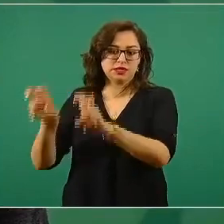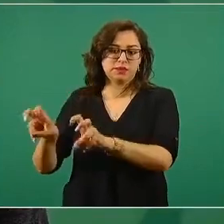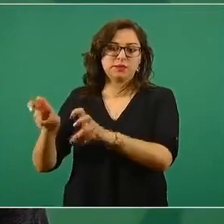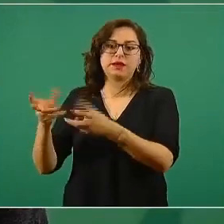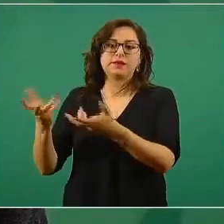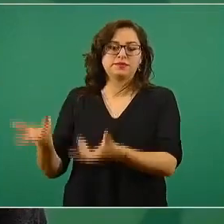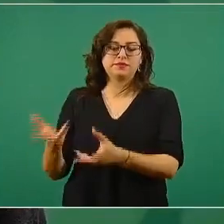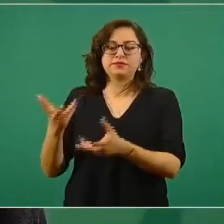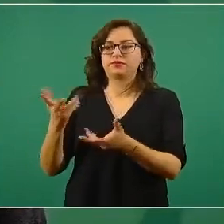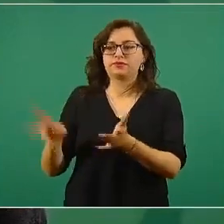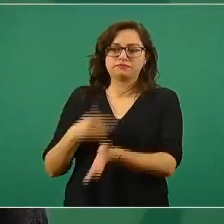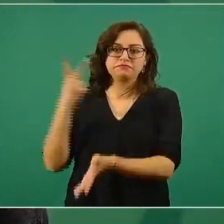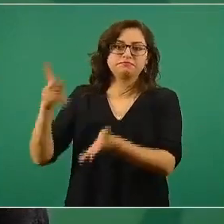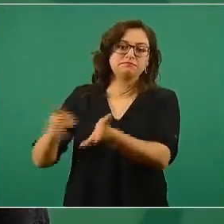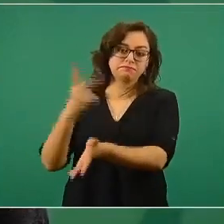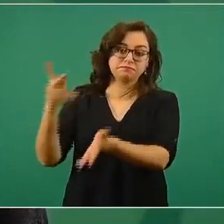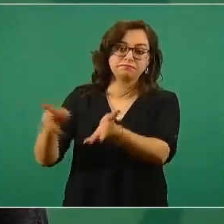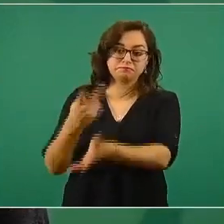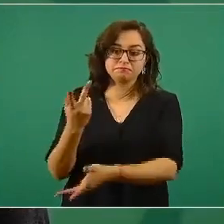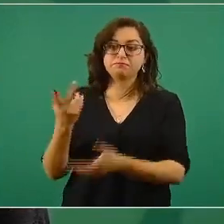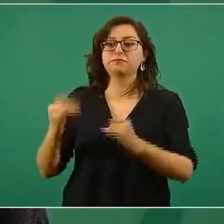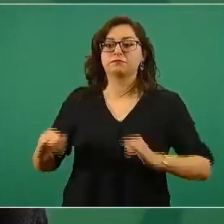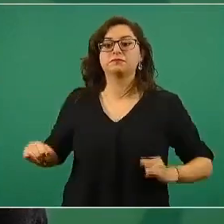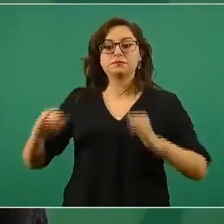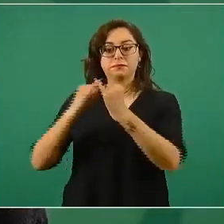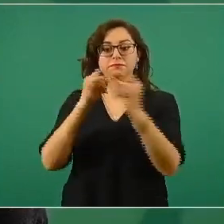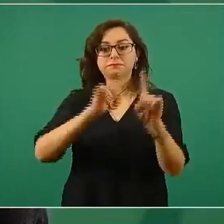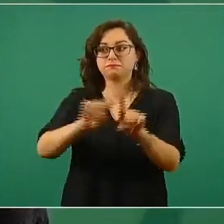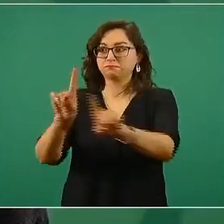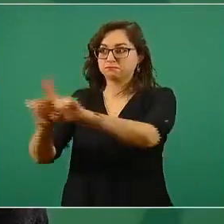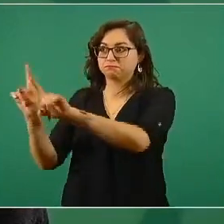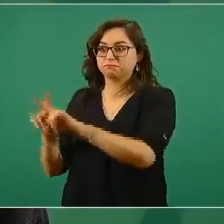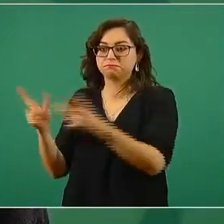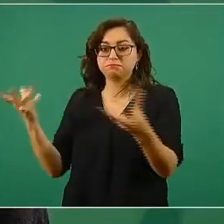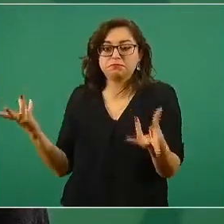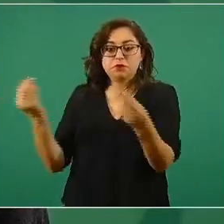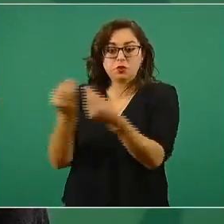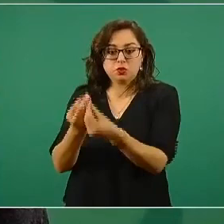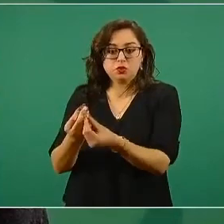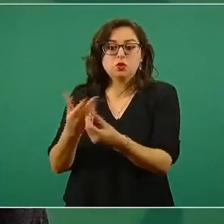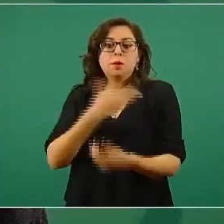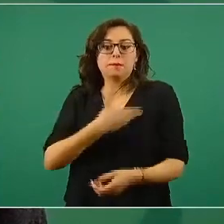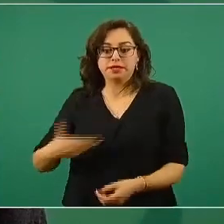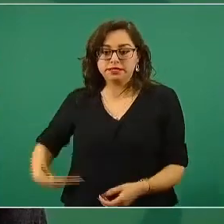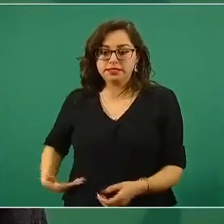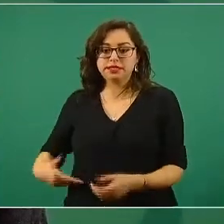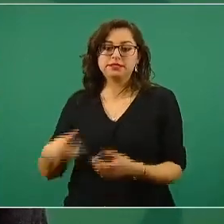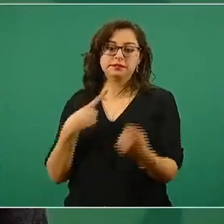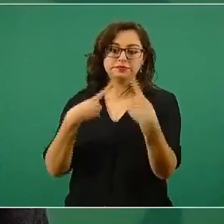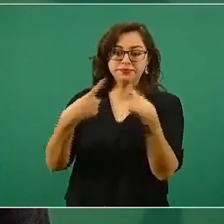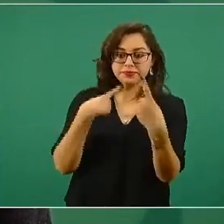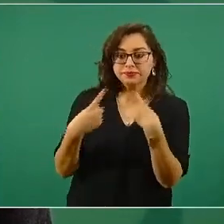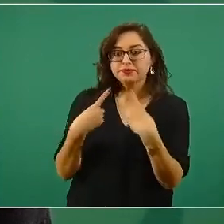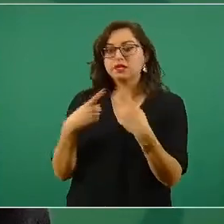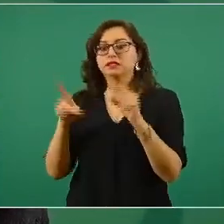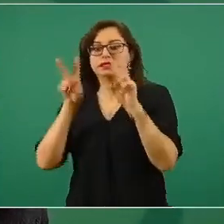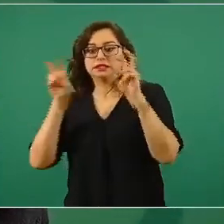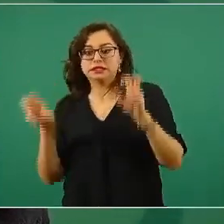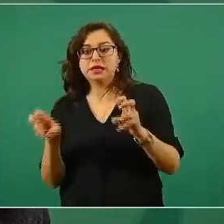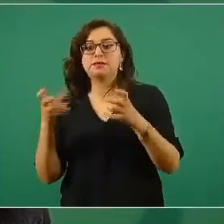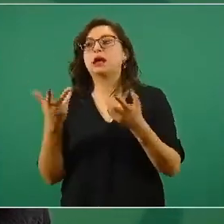cabo de manera frecuente con el señor presidente, para efectos precisamente de coordinar a todas las